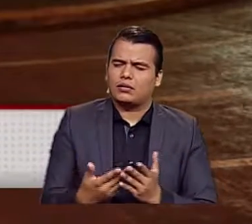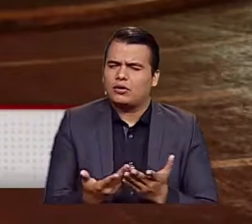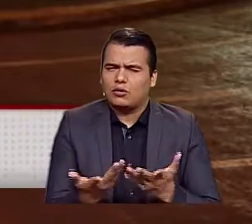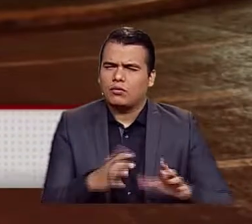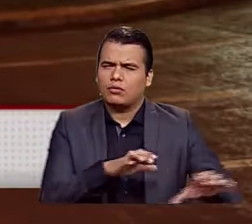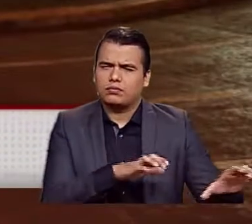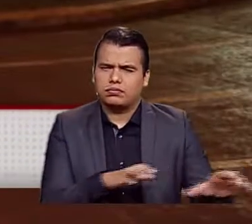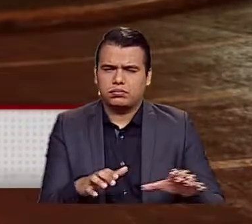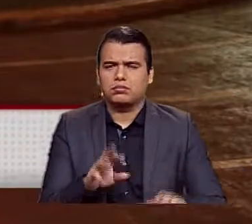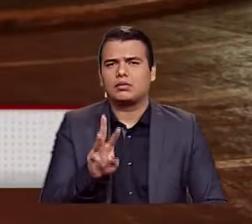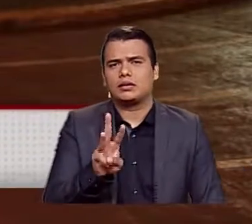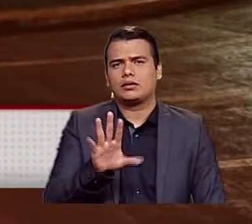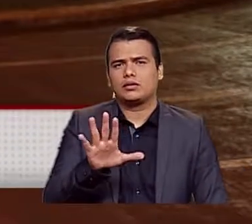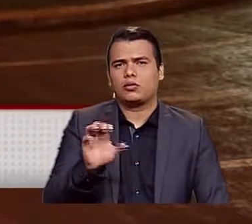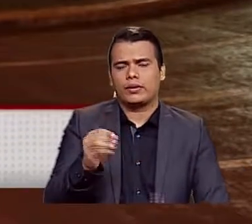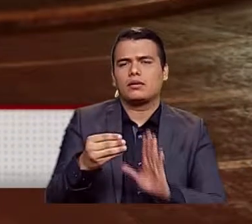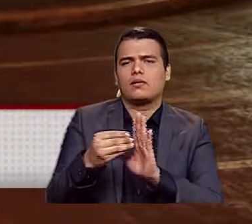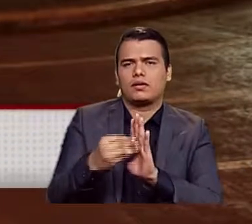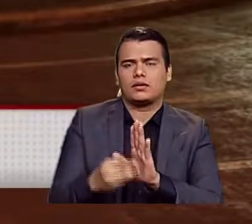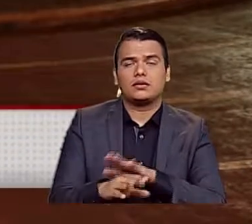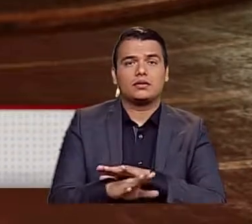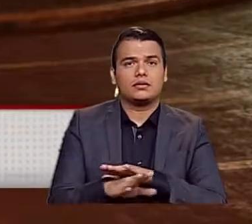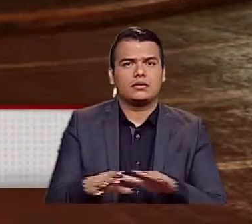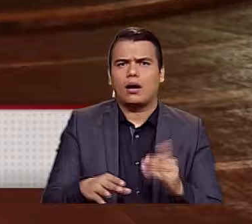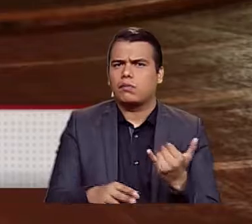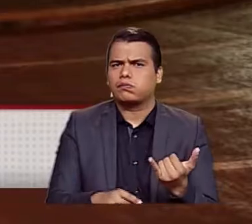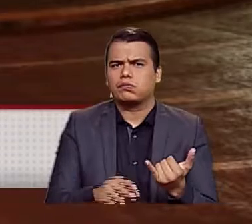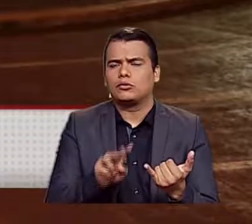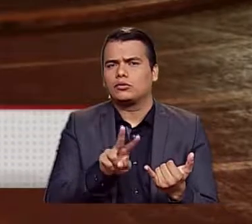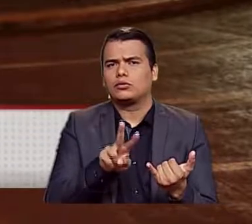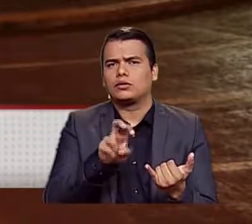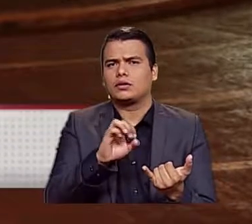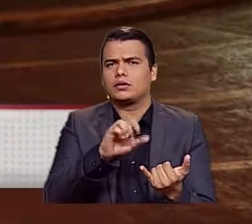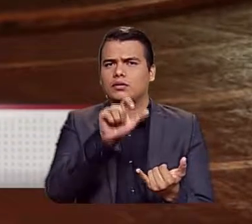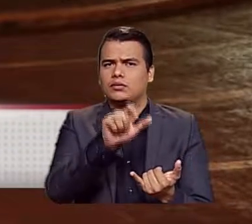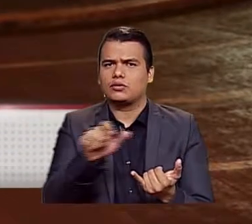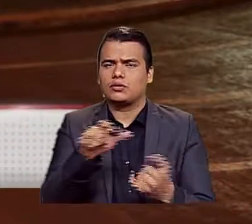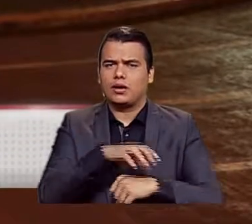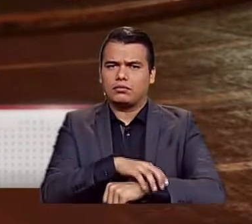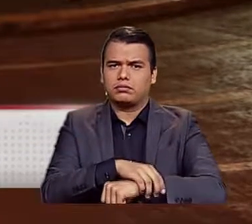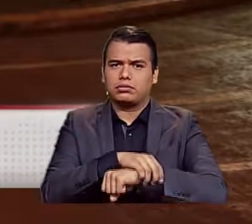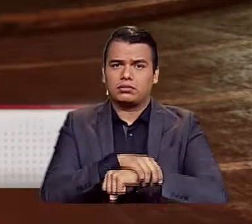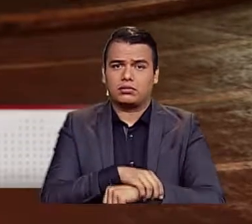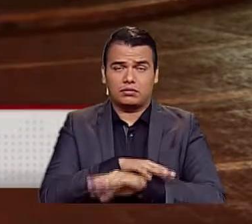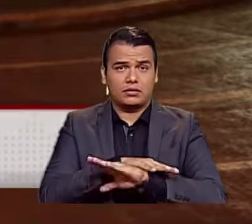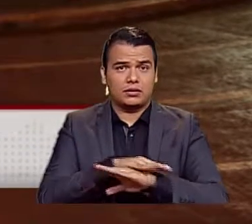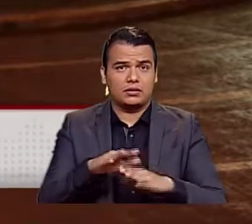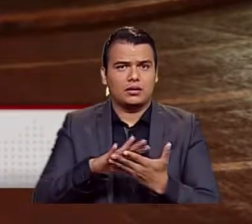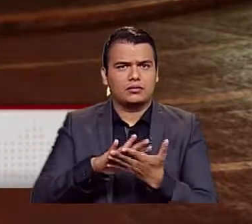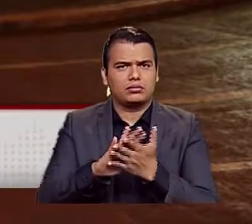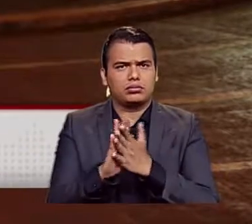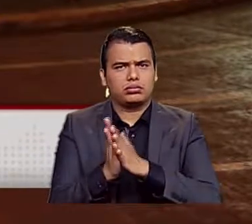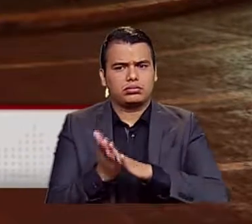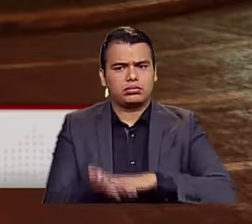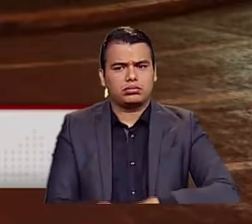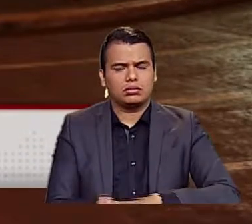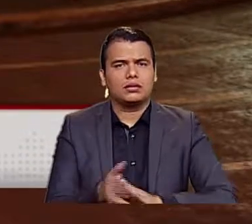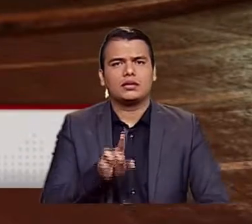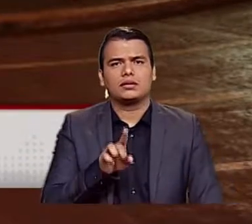operaciones en la que se ha dejado como resultado 270 personas capturadas. La destrucción y ubicación